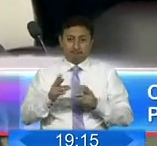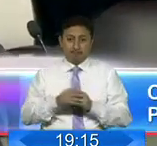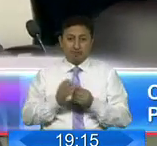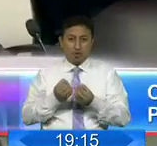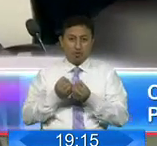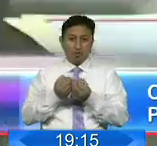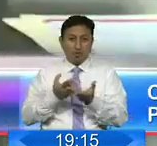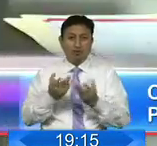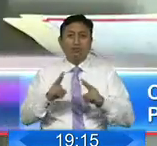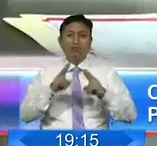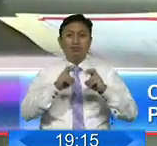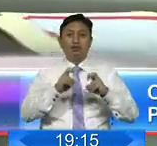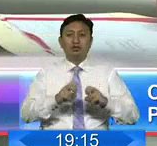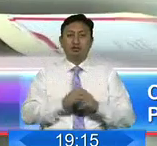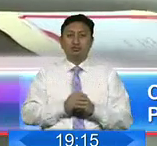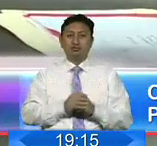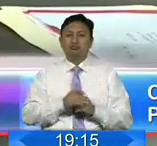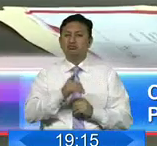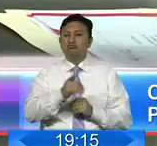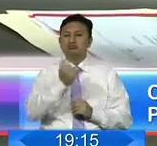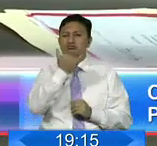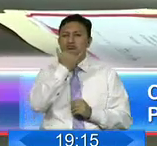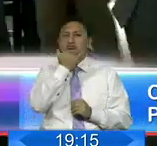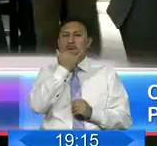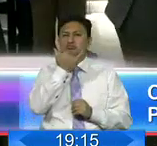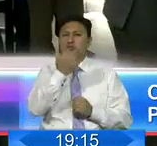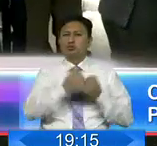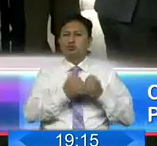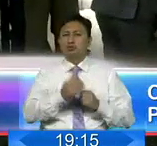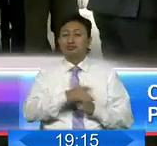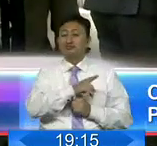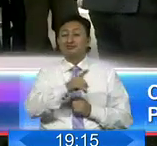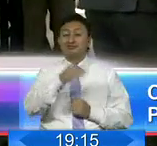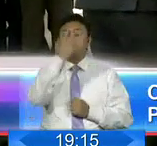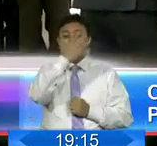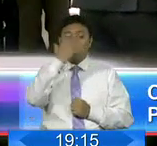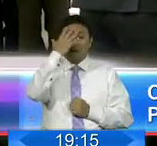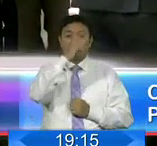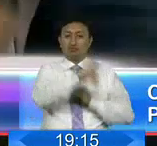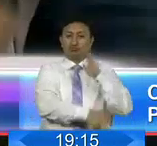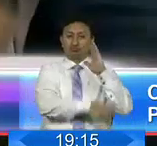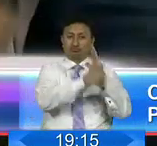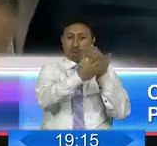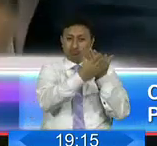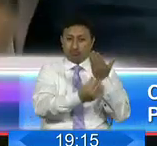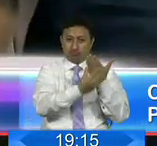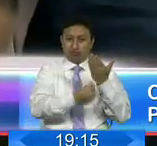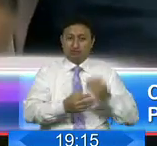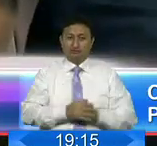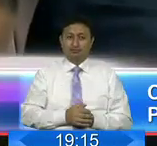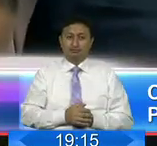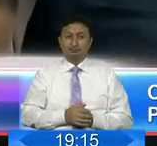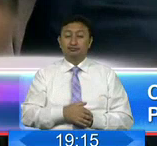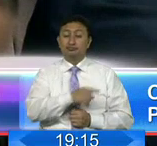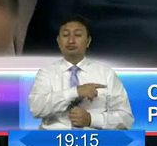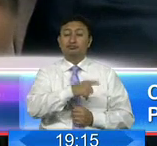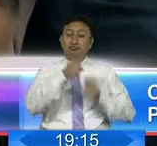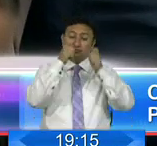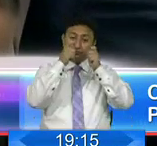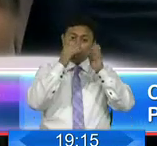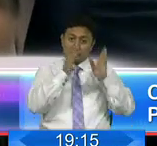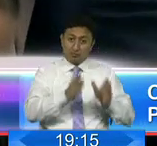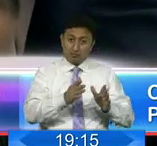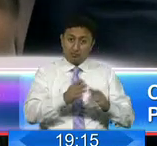de la investigación sobre supuestas irregularidades en la refinería de Esmeraldas. Ante la Fiscalía General del Estado,